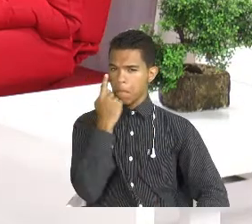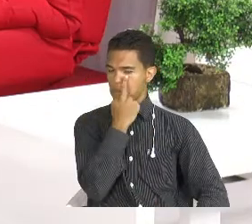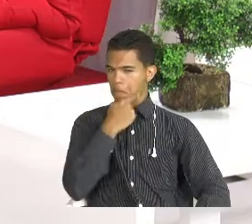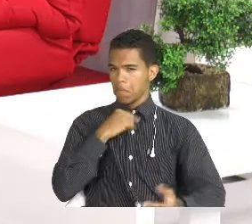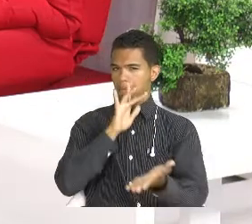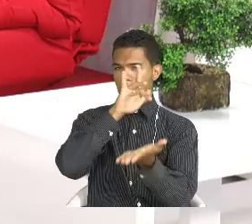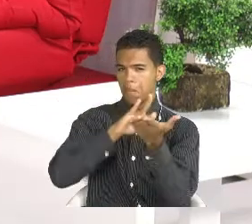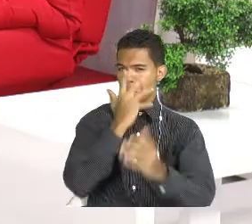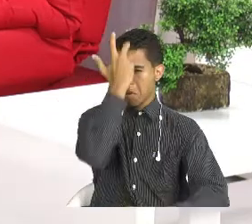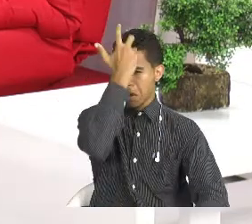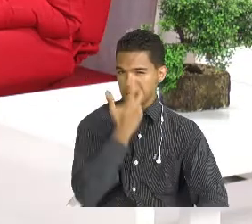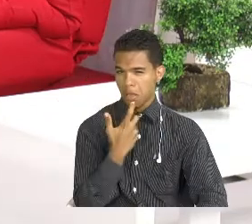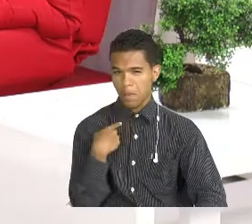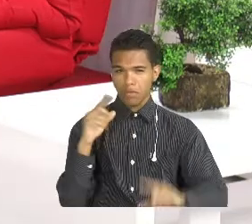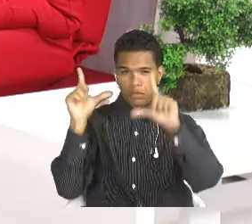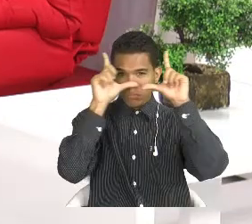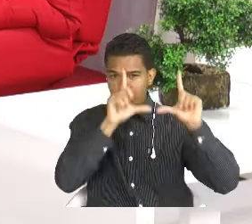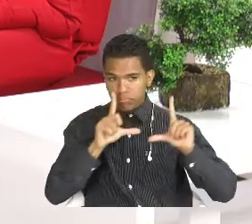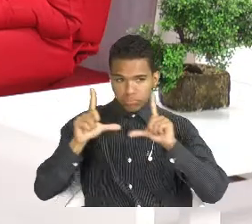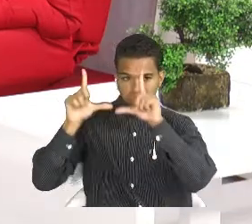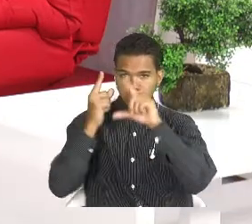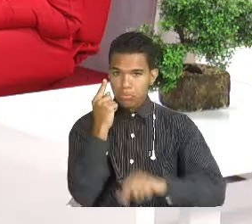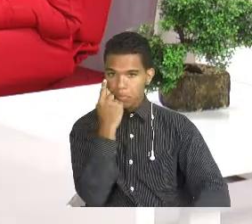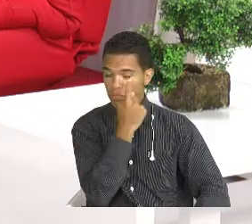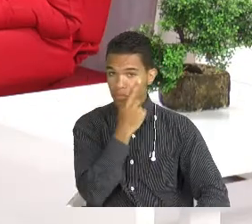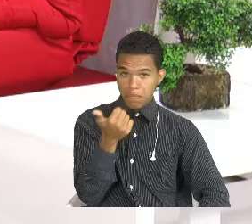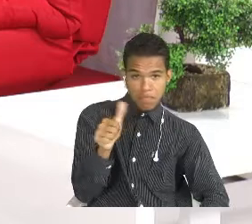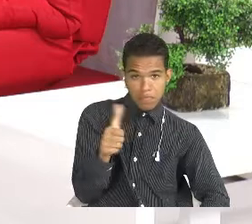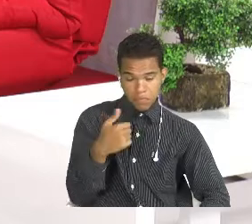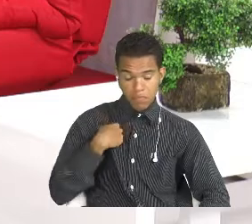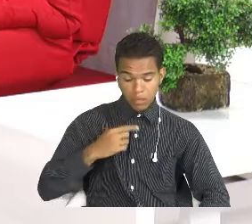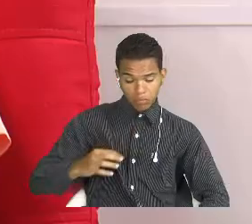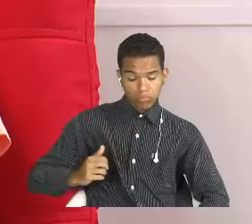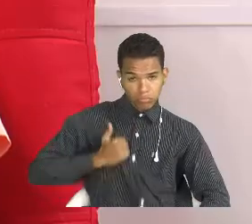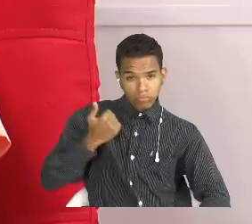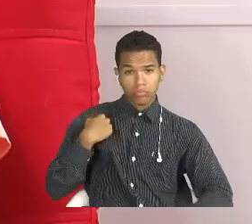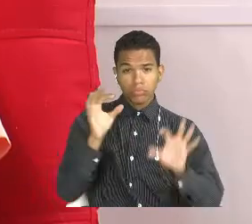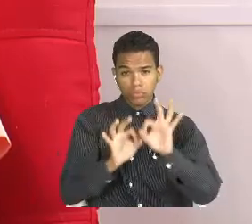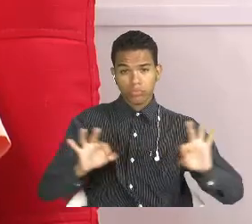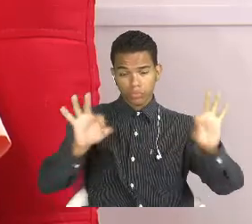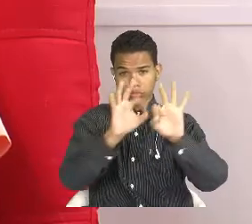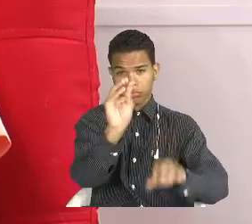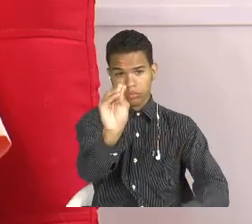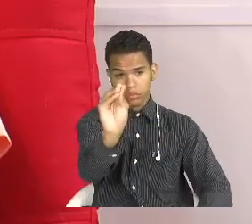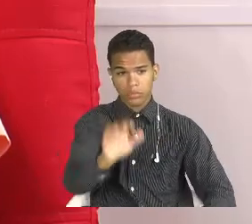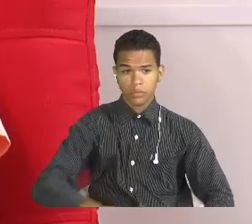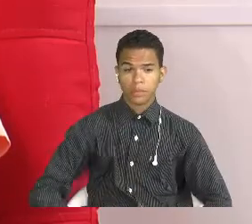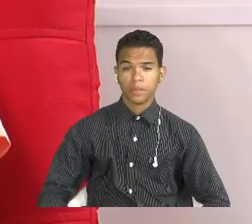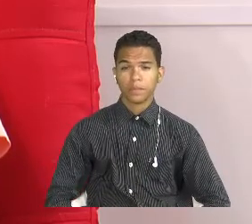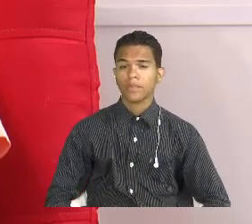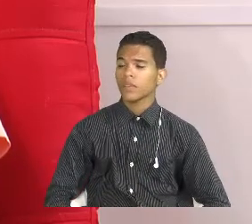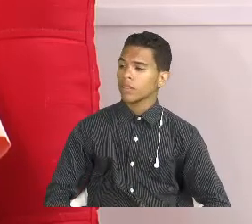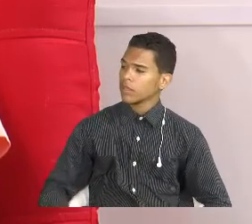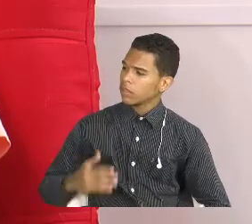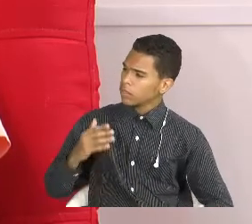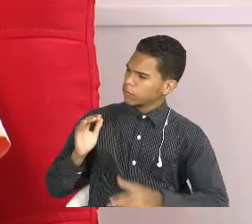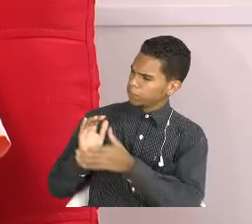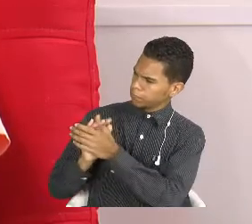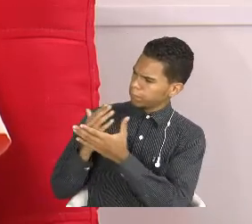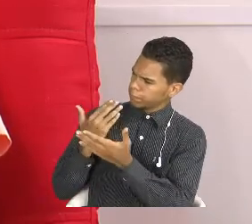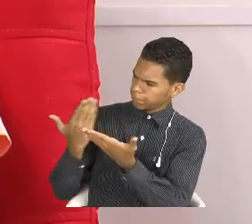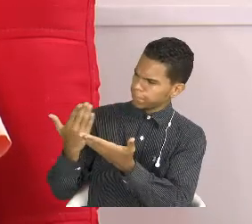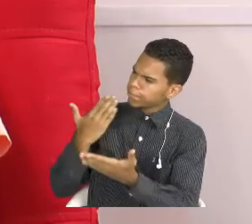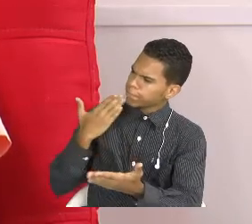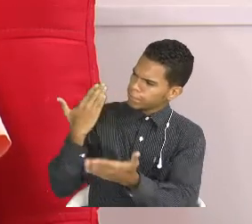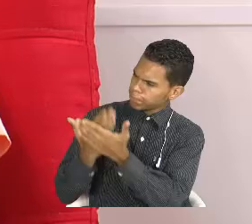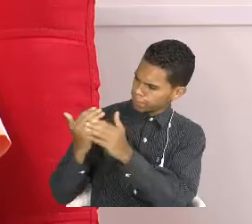ayudar a hacer una prevención o el descartar algún tipo de patología ligada a los ojos. Doctor, muy amable por acompañarnos en el programa.